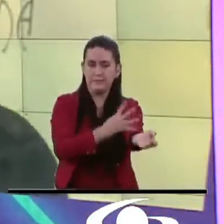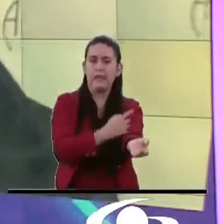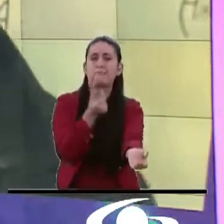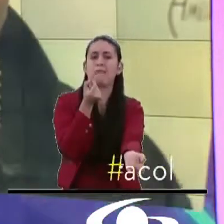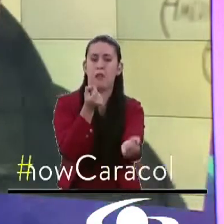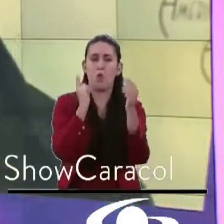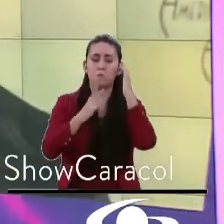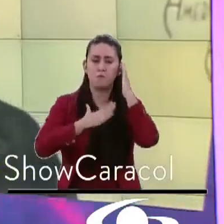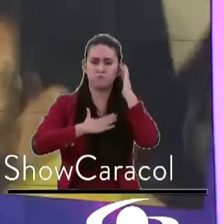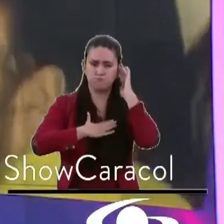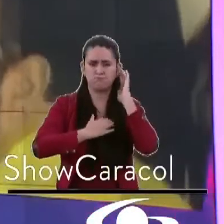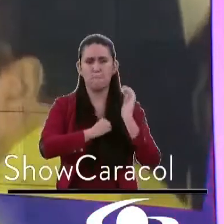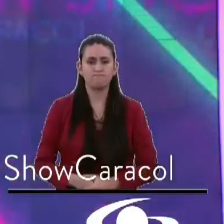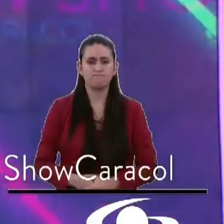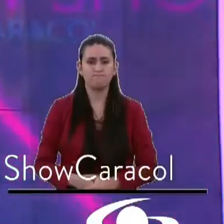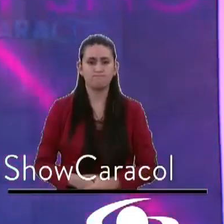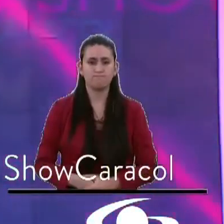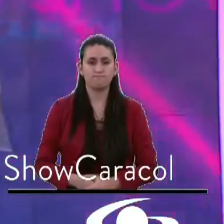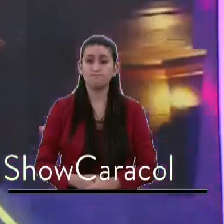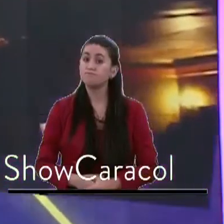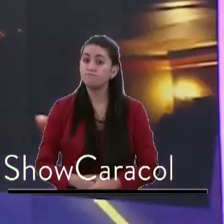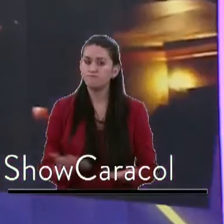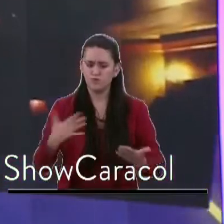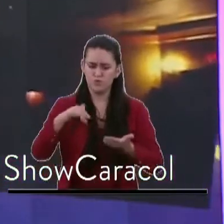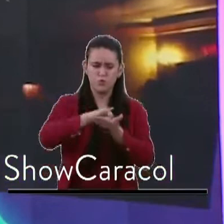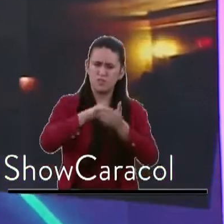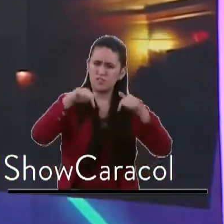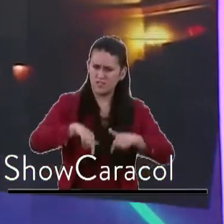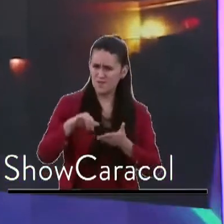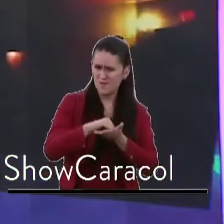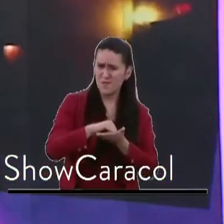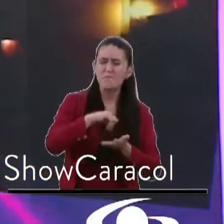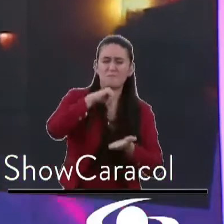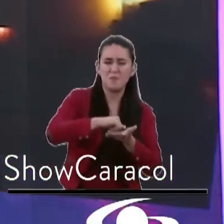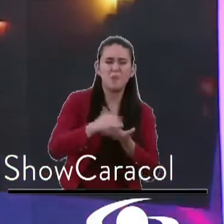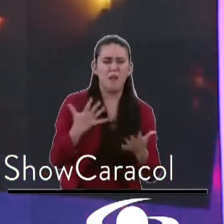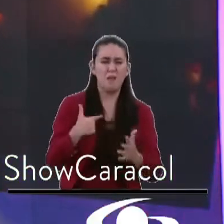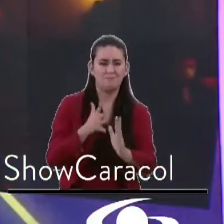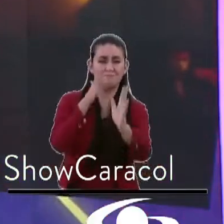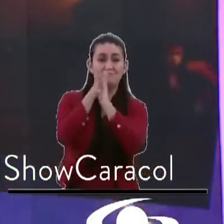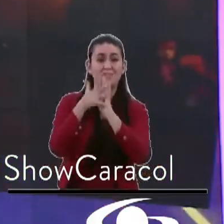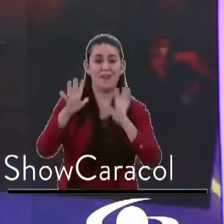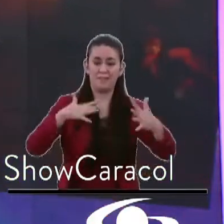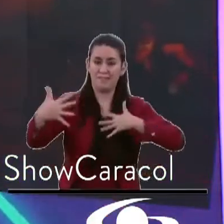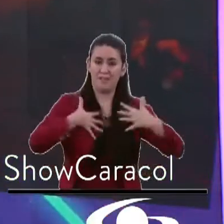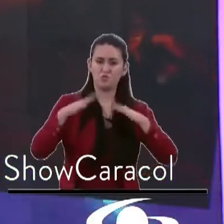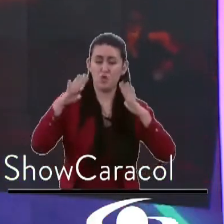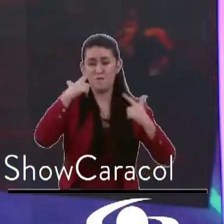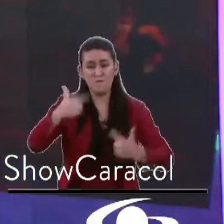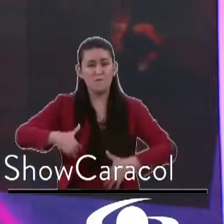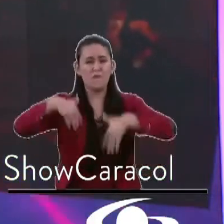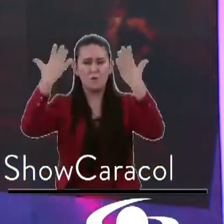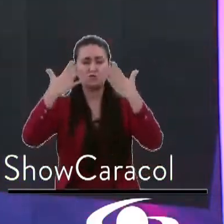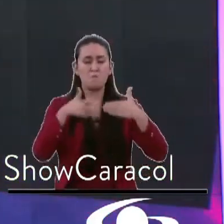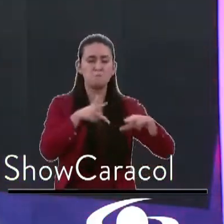salud tras un infarto provocado por una presión. Y seguimos en Nueva York, pero esta vez para contarles que los teatros de Broadway comienzan